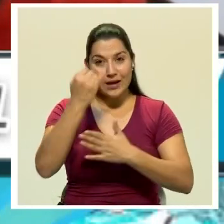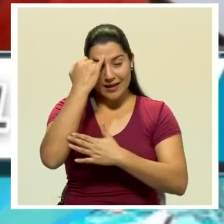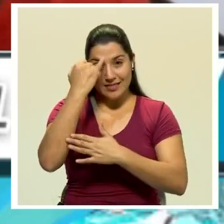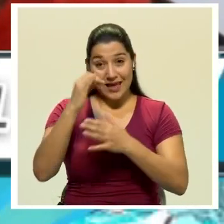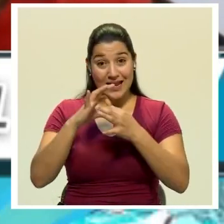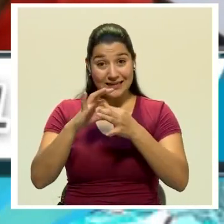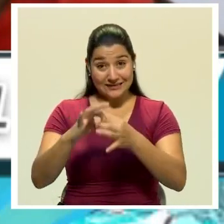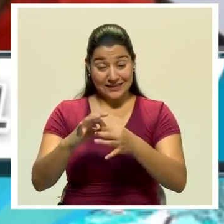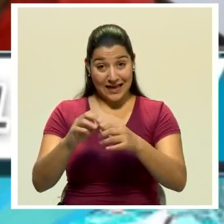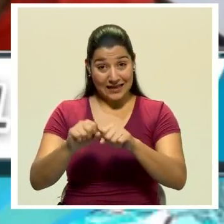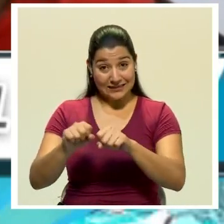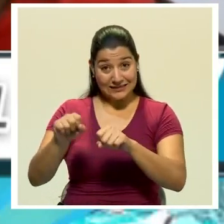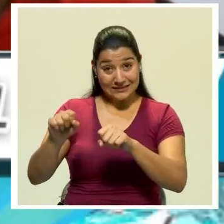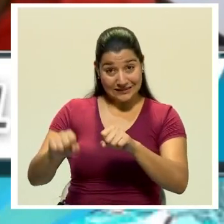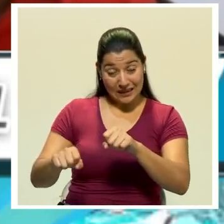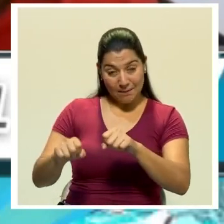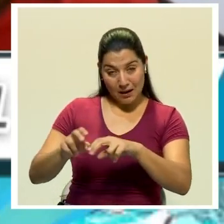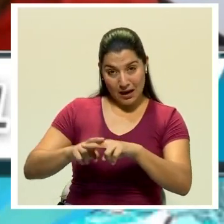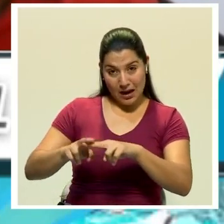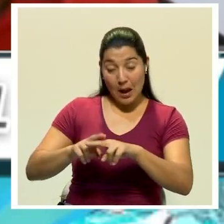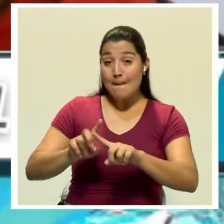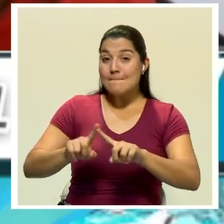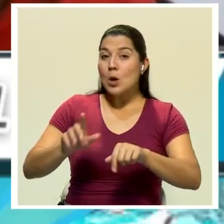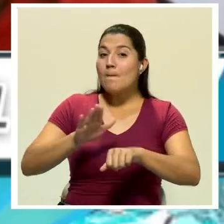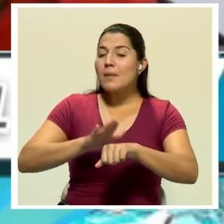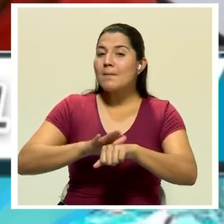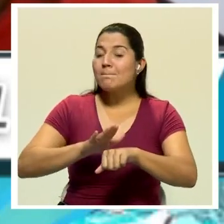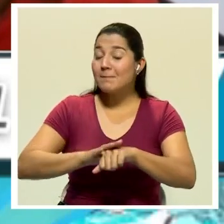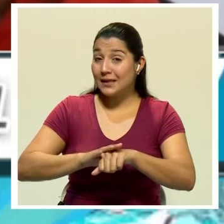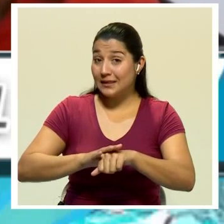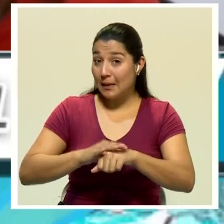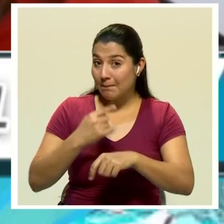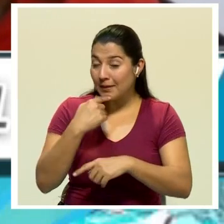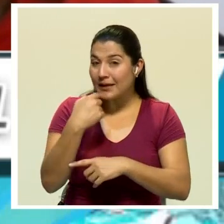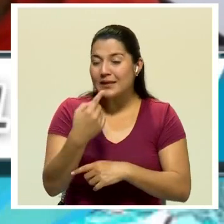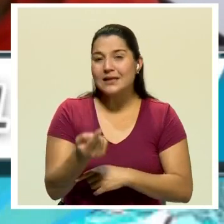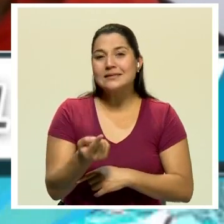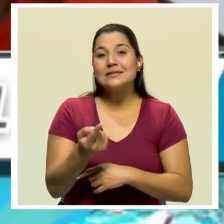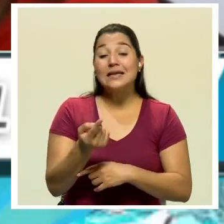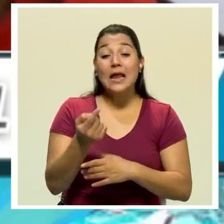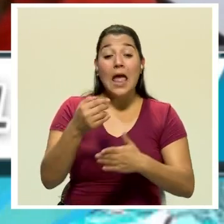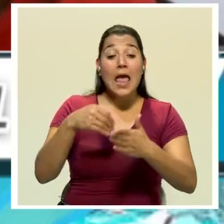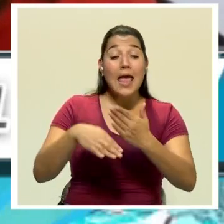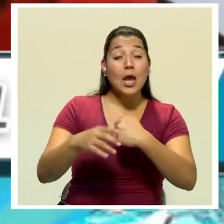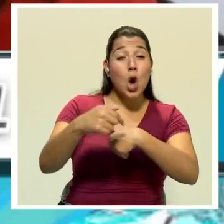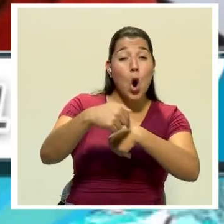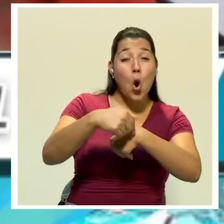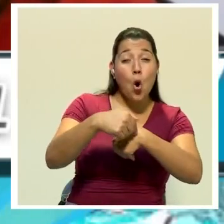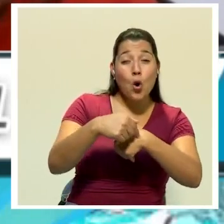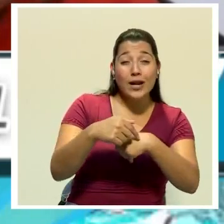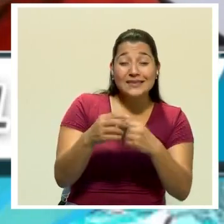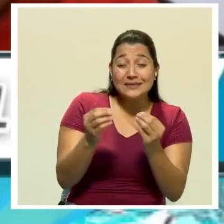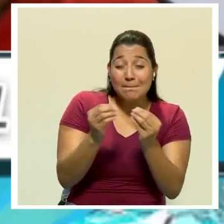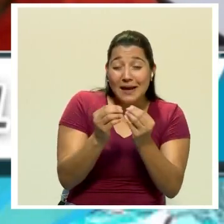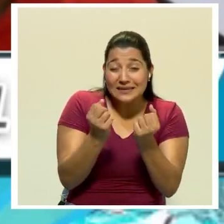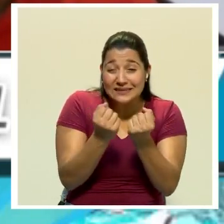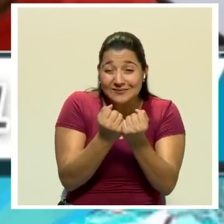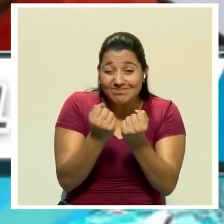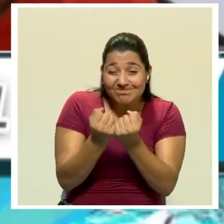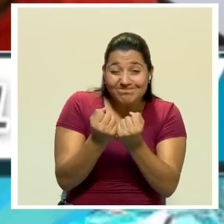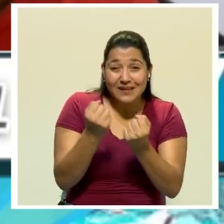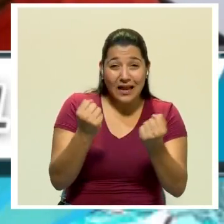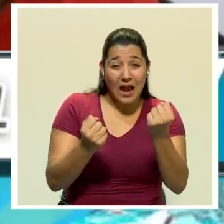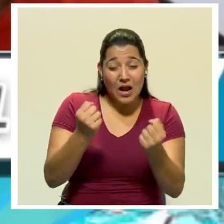Ernesto, déjeme contarle que es un sistema que en hora pico estarían pasando cada 5 minutos un